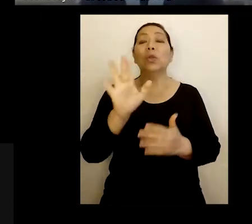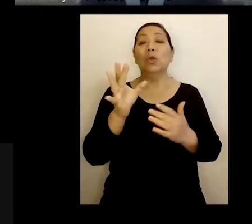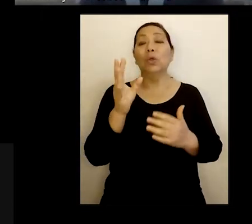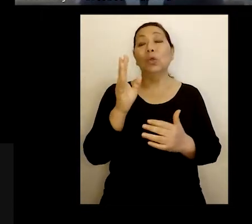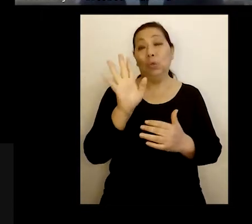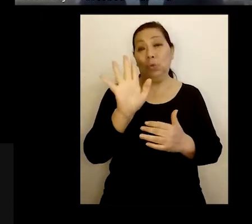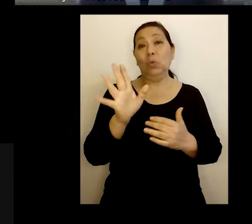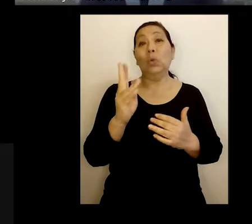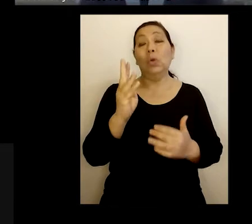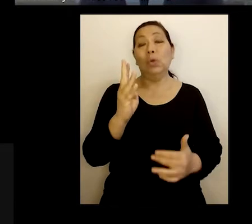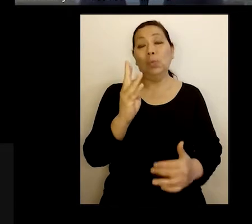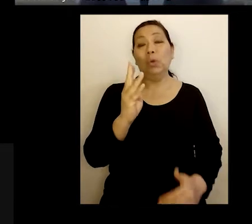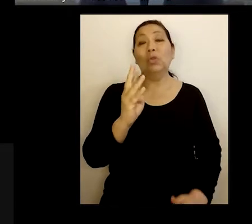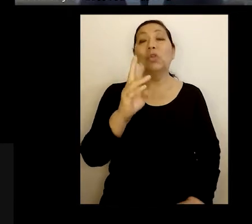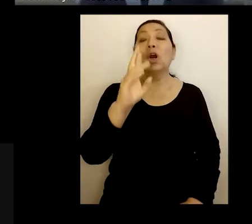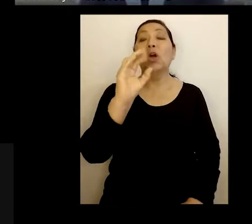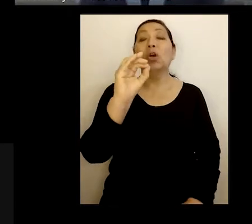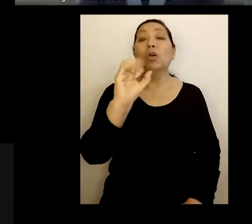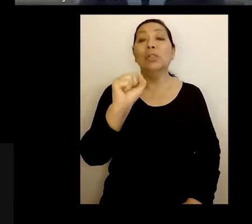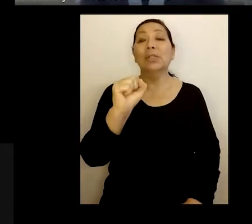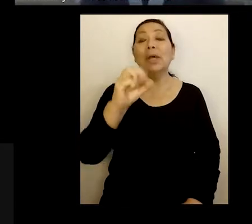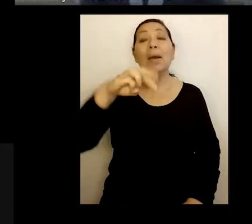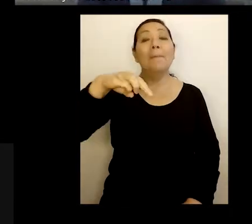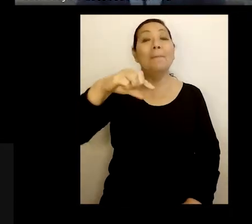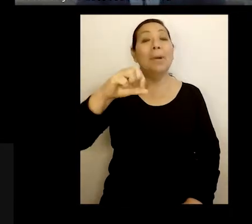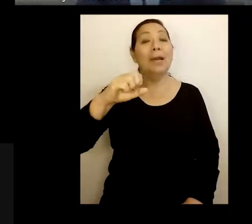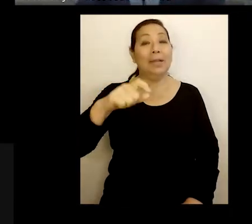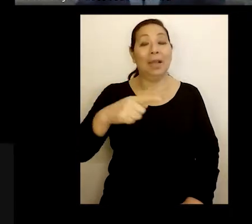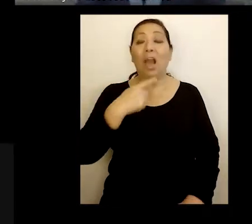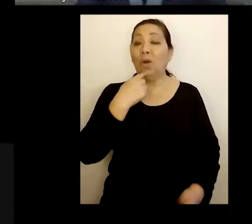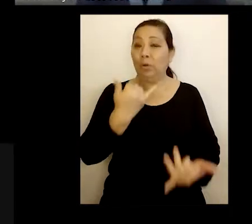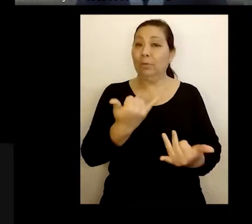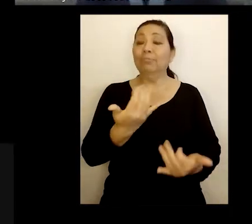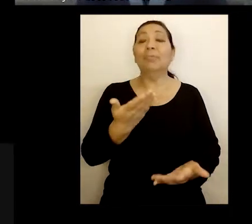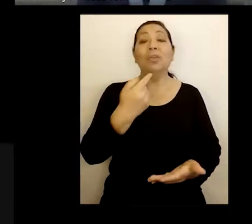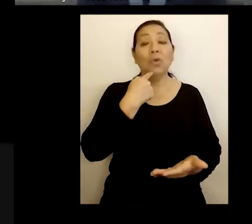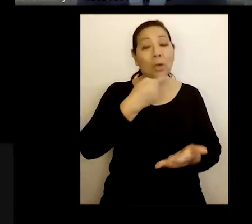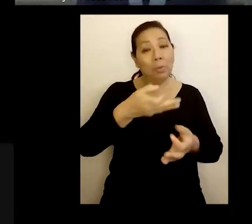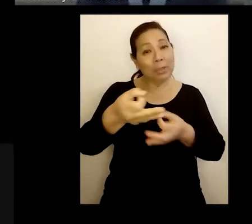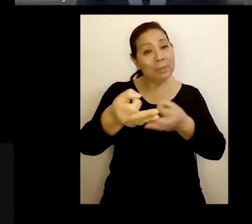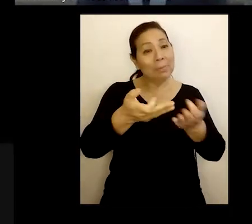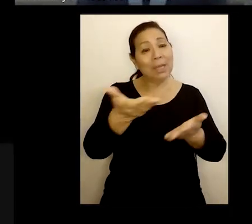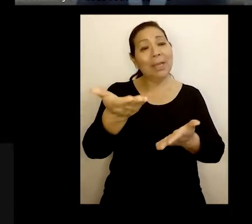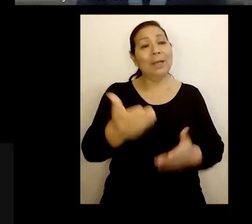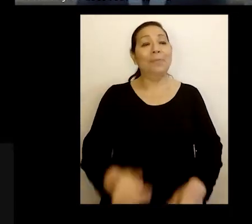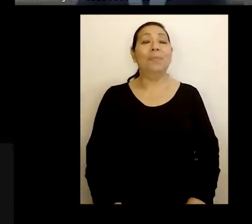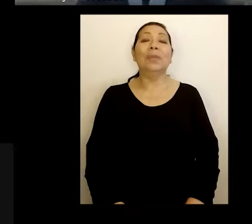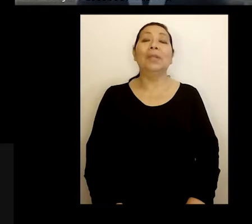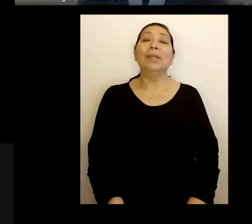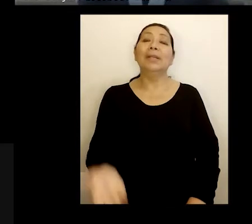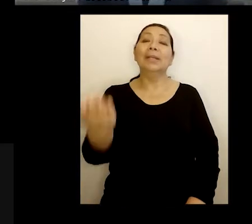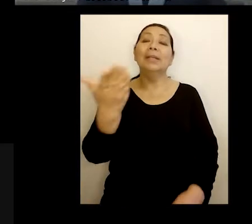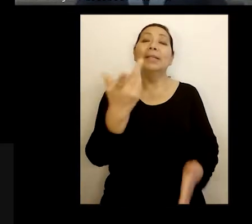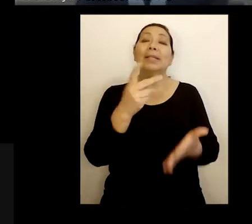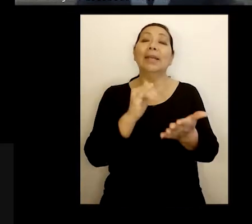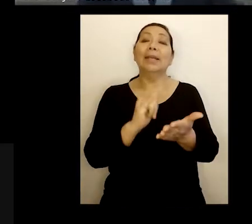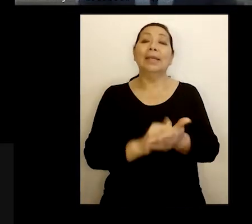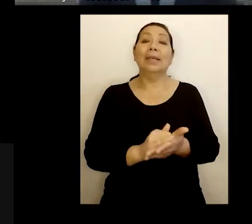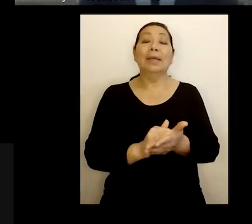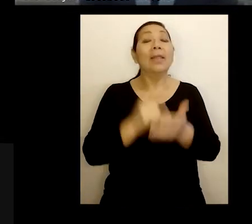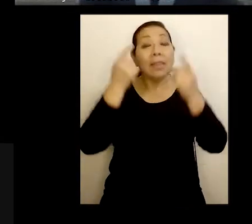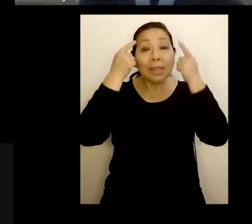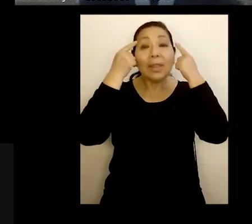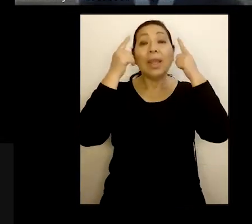esposa Rosa Manga Pinares. El hecho es, señores magistrados, el sustento es que,